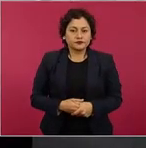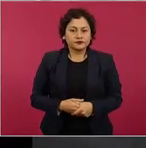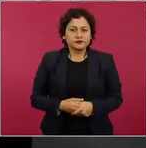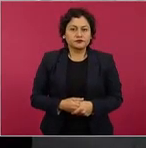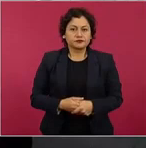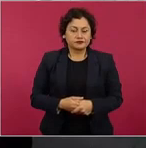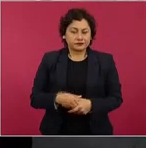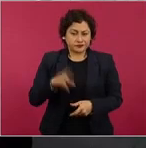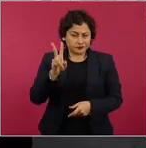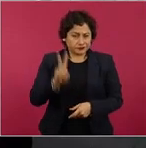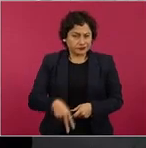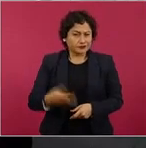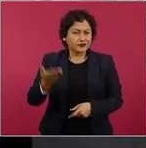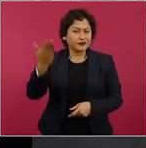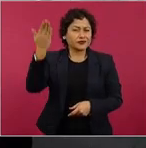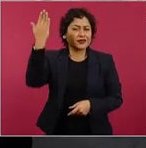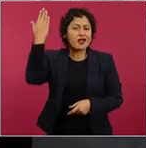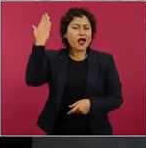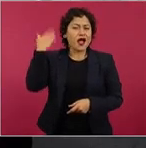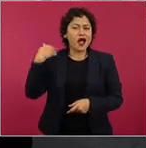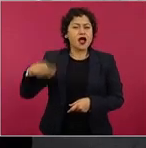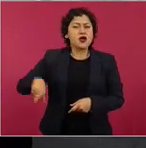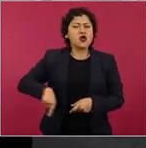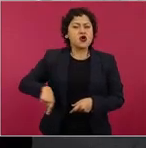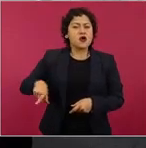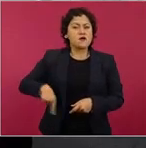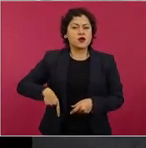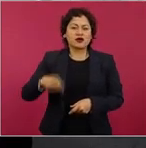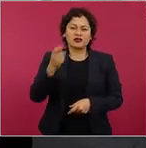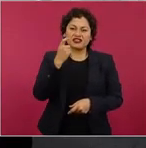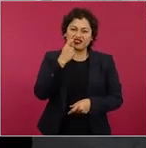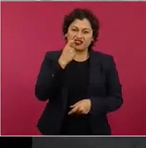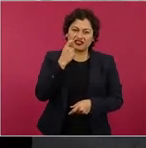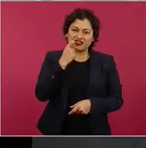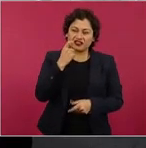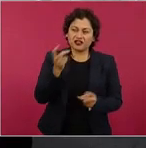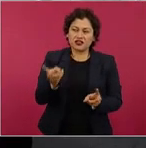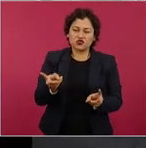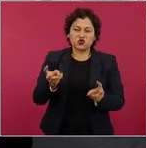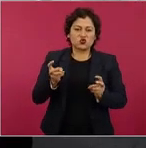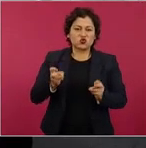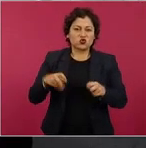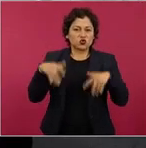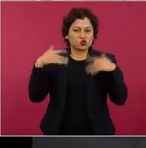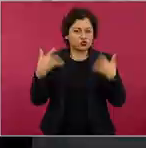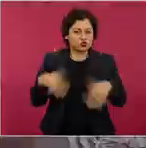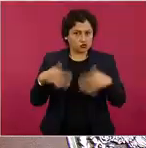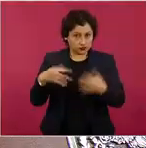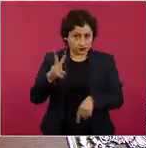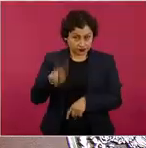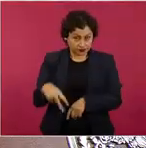muchas ambiciones para quedarse con ese terreno, porque